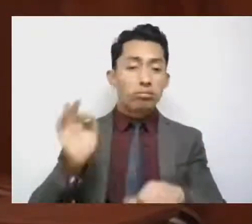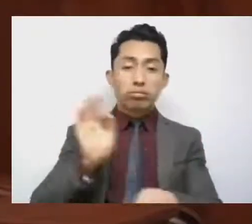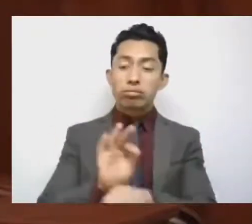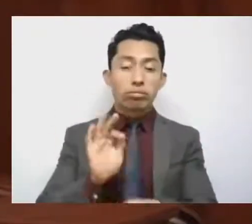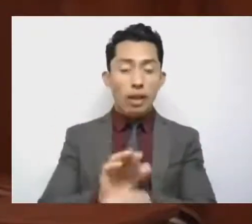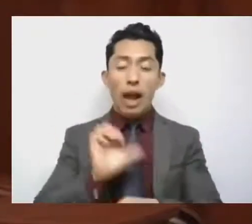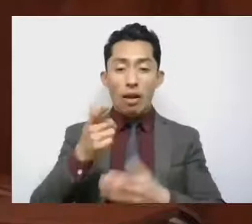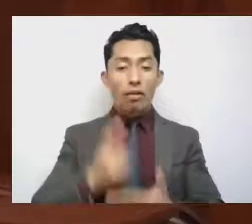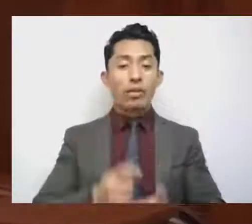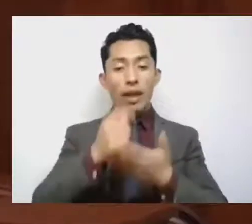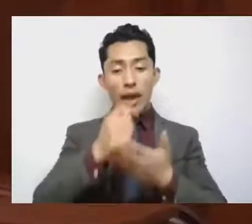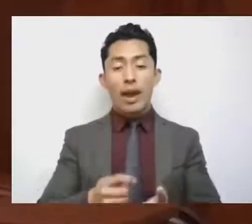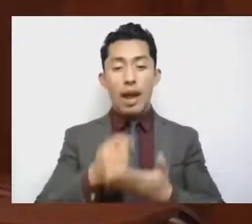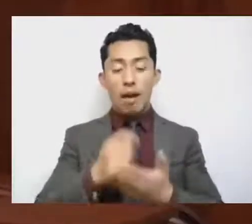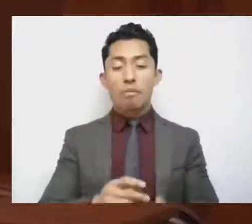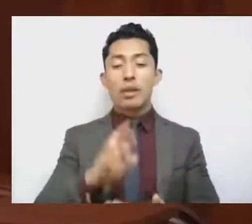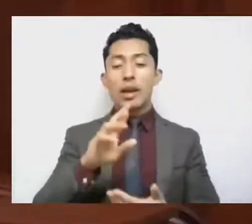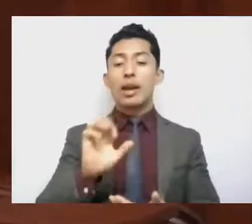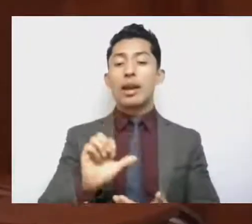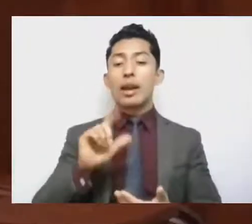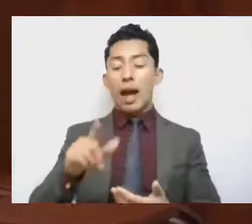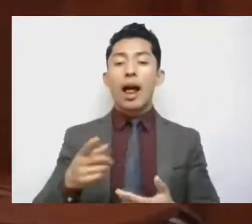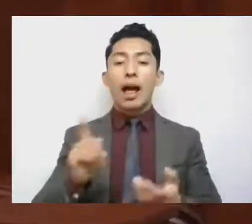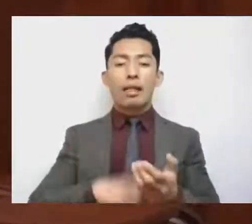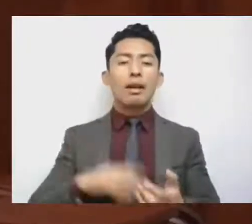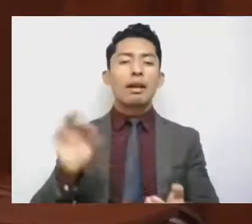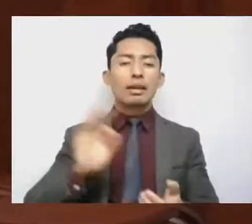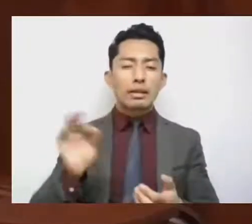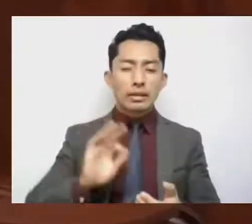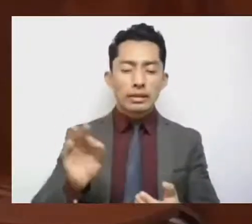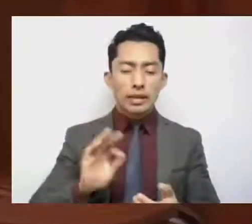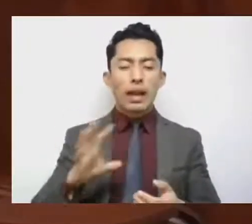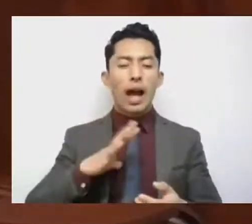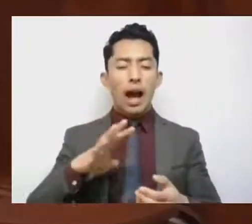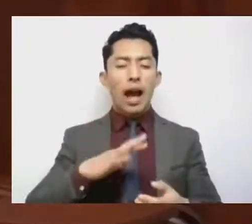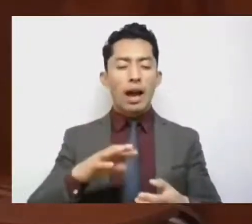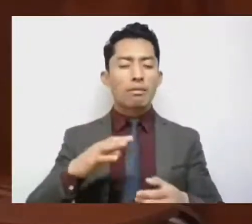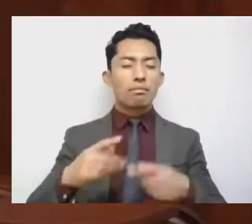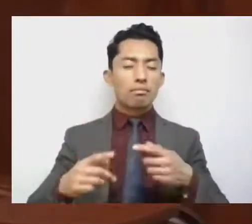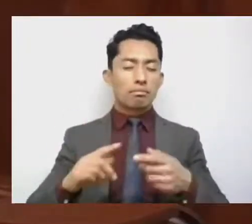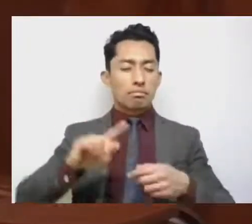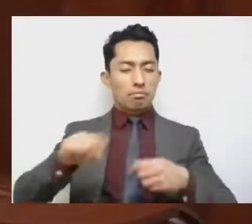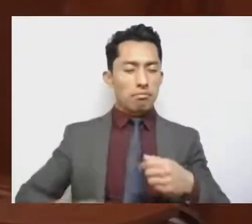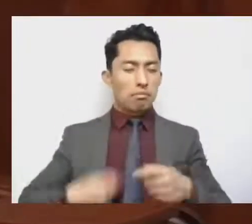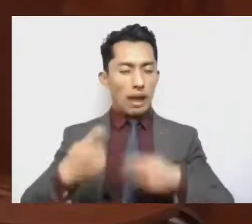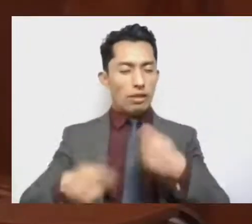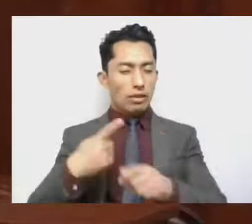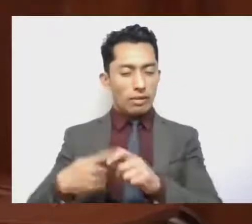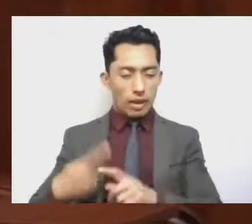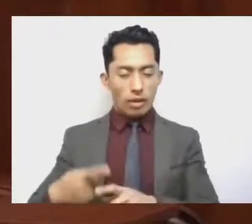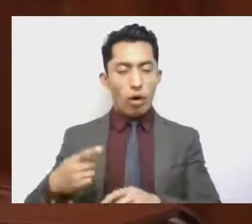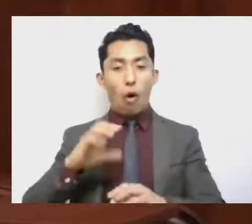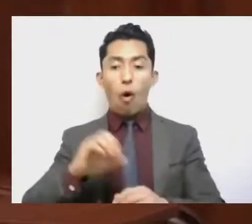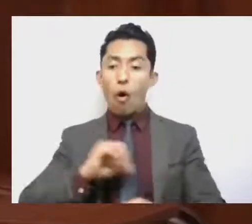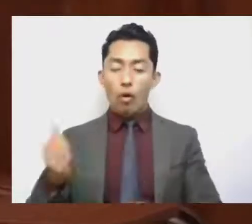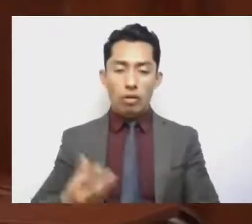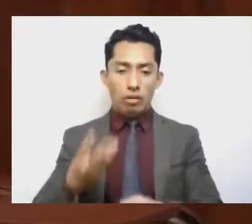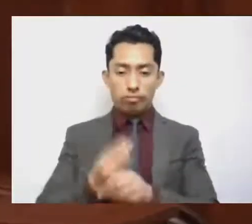terapia sustantiva renal con diálisis o trasplante. Lo anterior con el objetivo final de